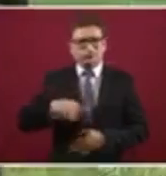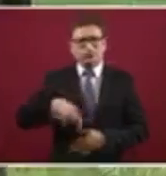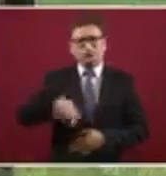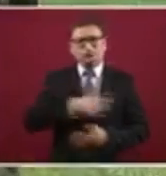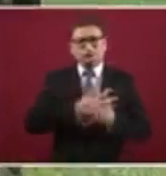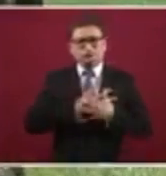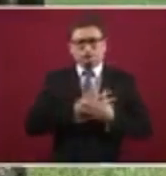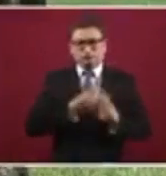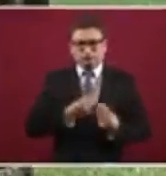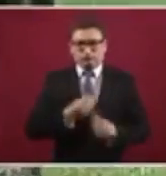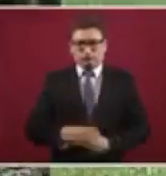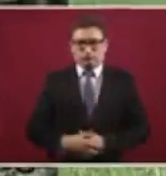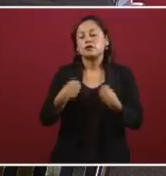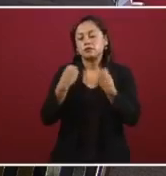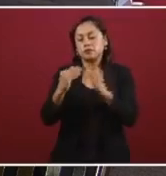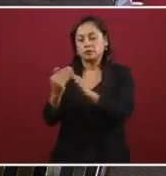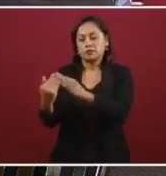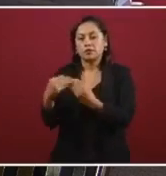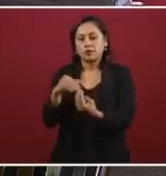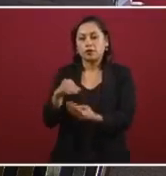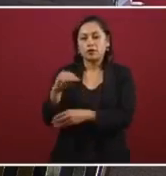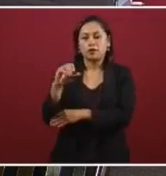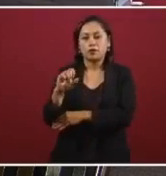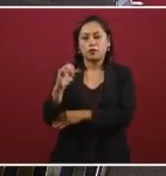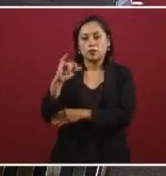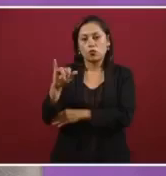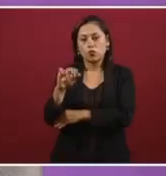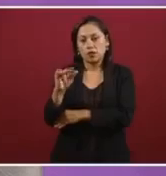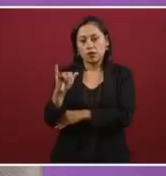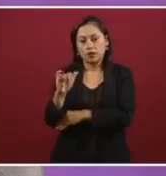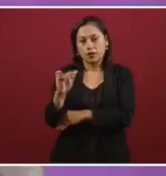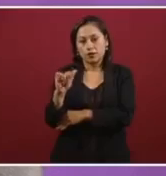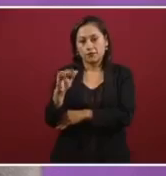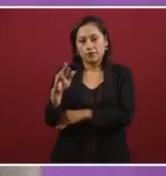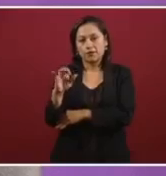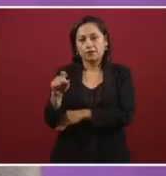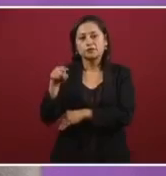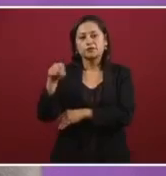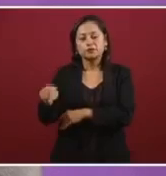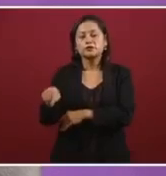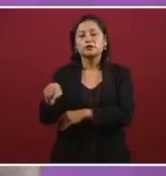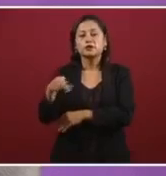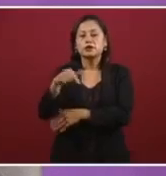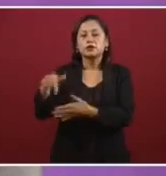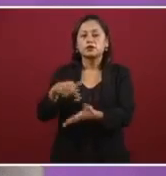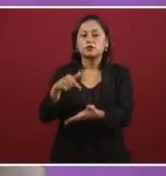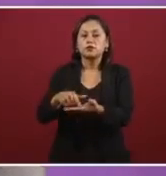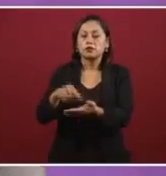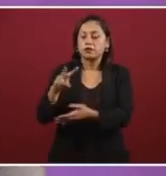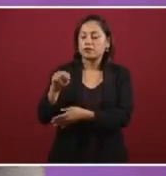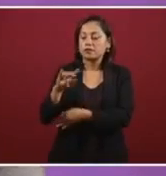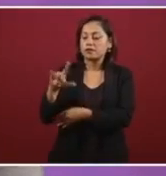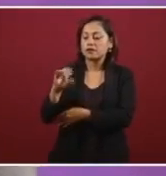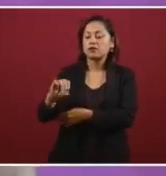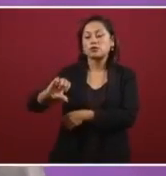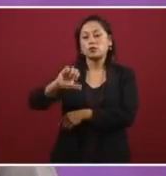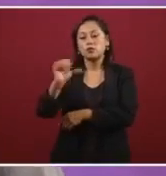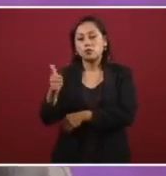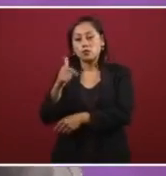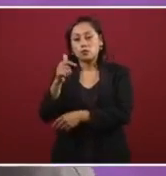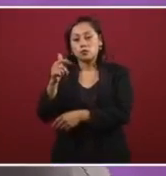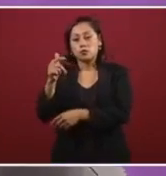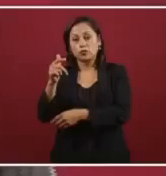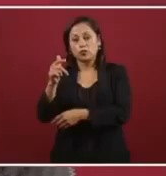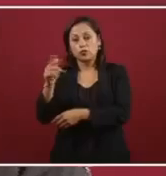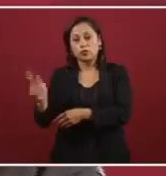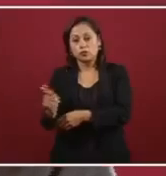voy a decir más. Detalló que a lo largo de 48 días de búsqueda se han realizado 8 operativos,